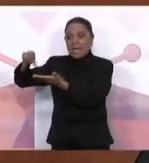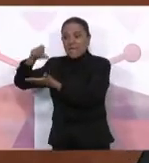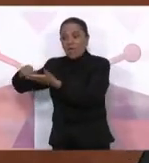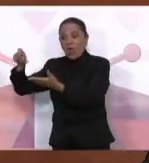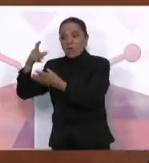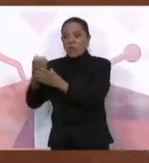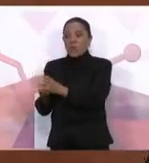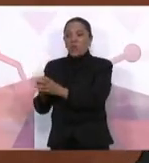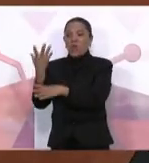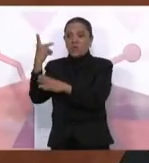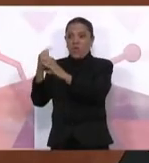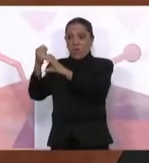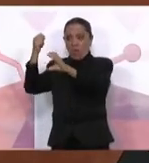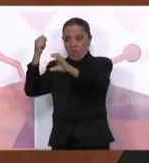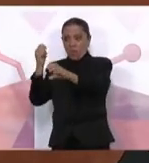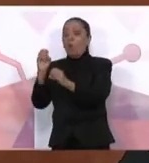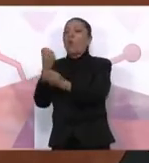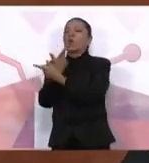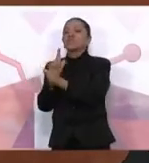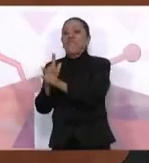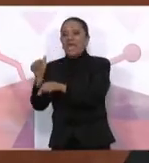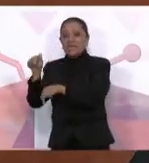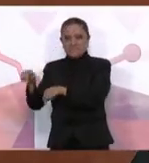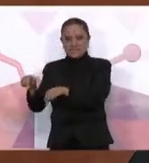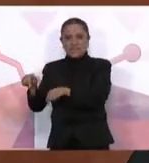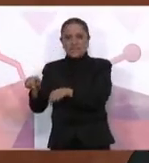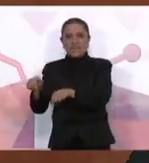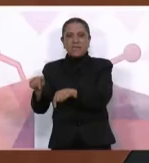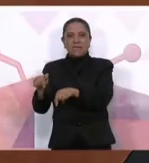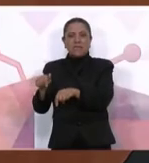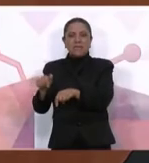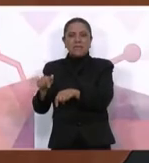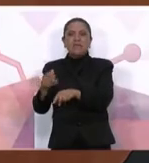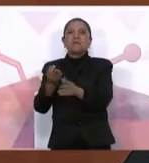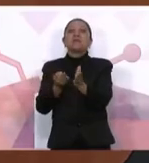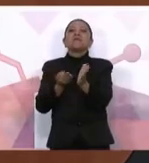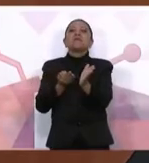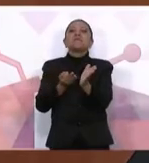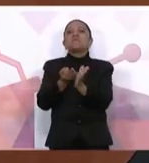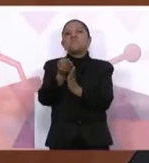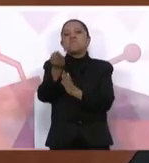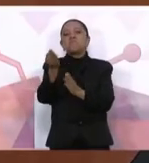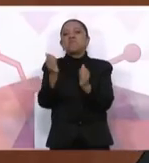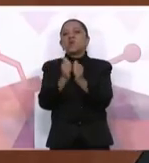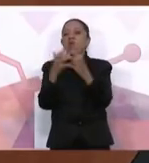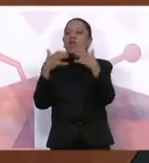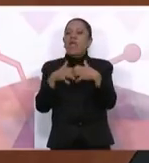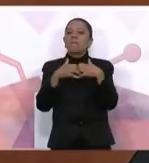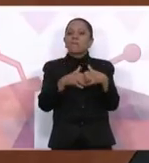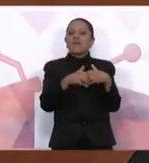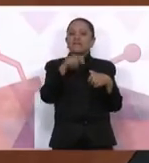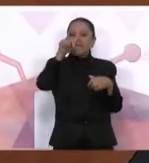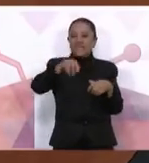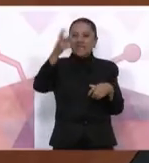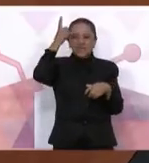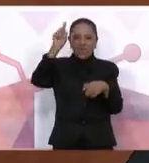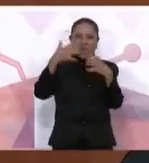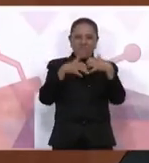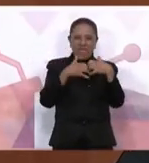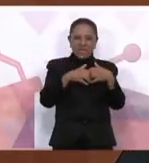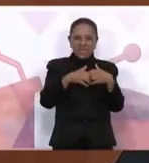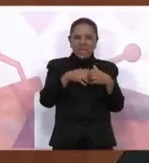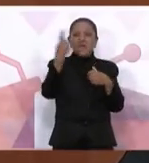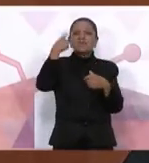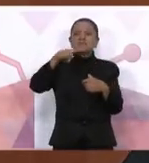unidades de taxis y pasajeros a través de las empresas automotrices que tenemos aquí a efecto de fomentar